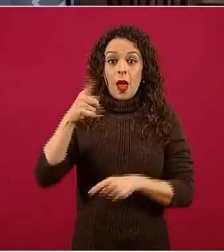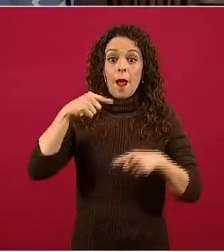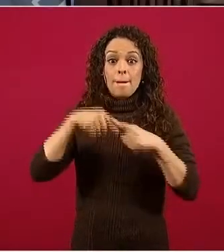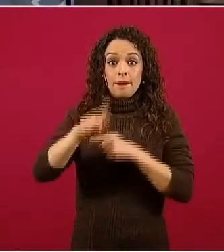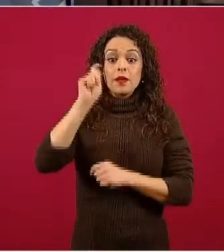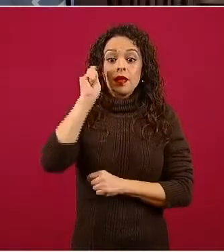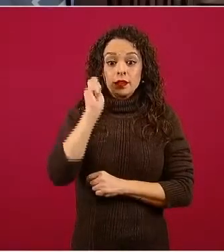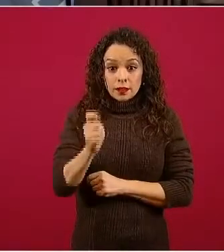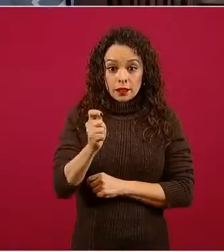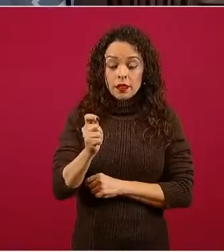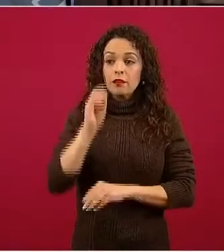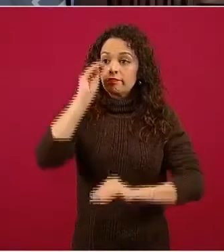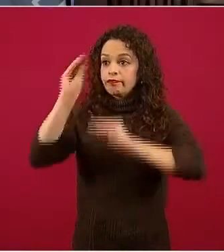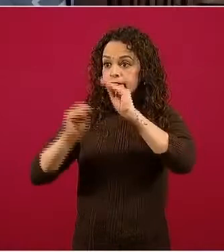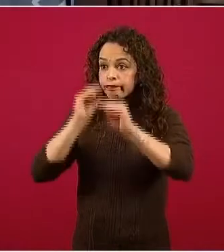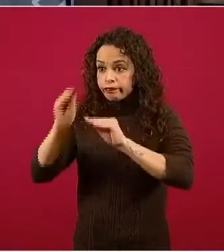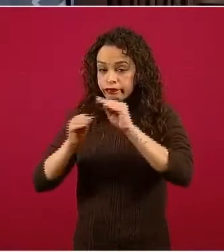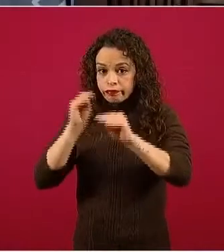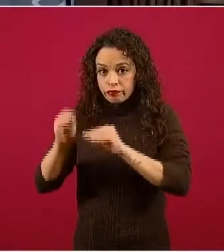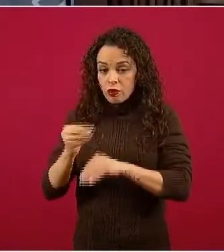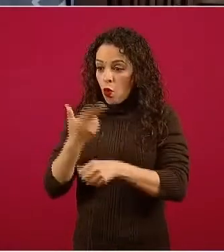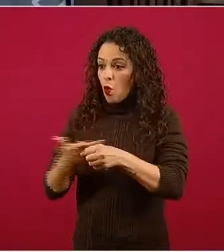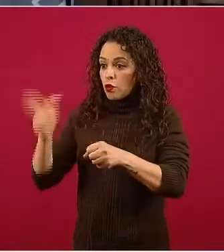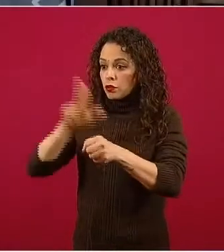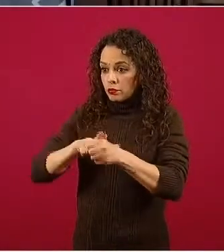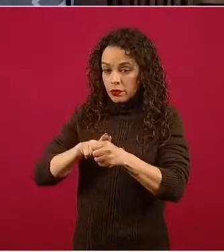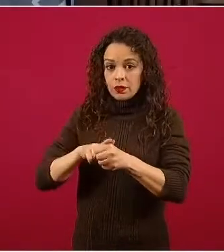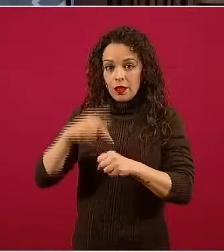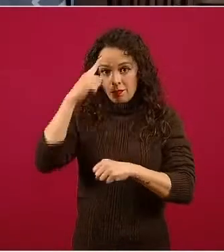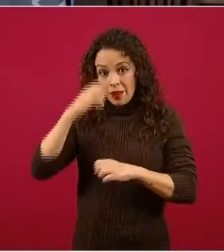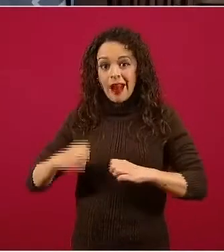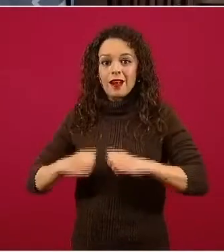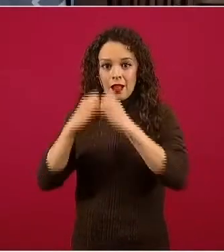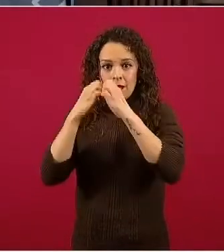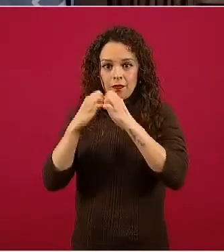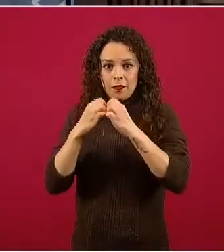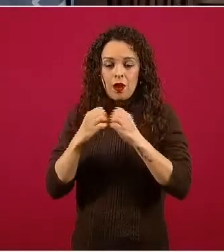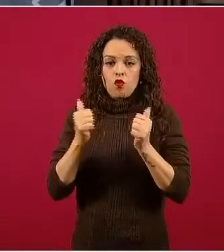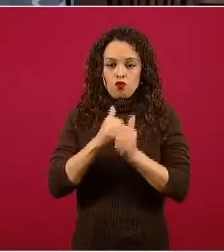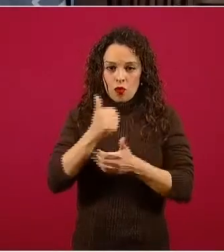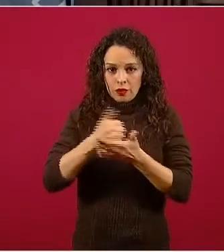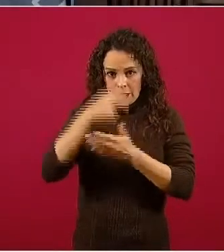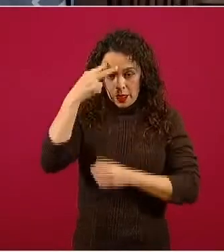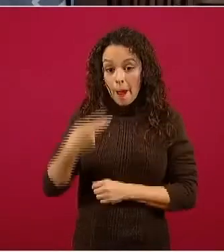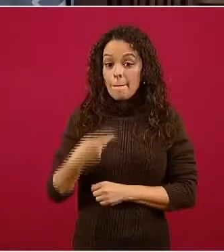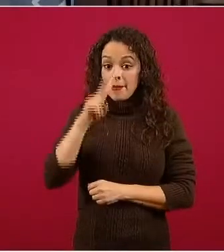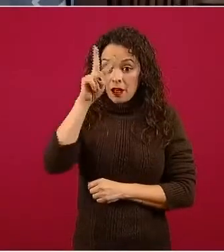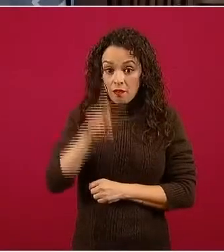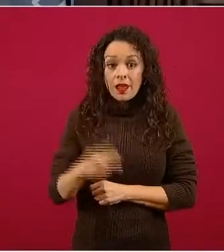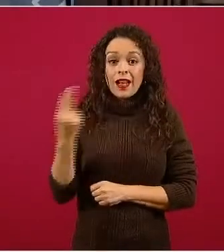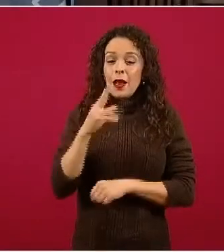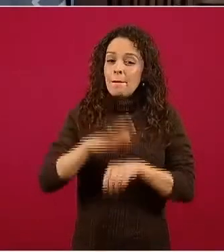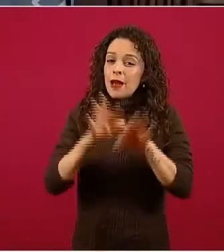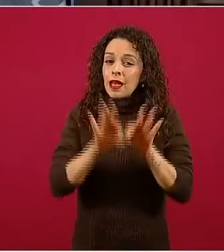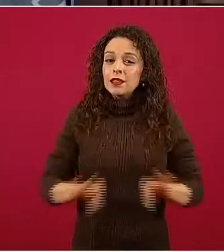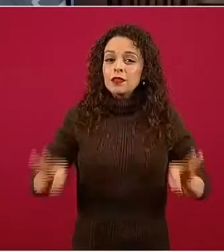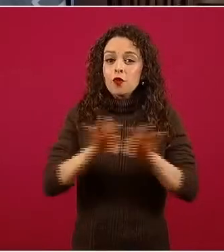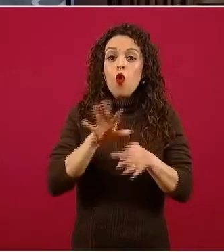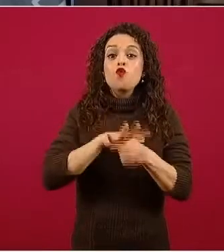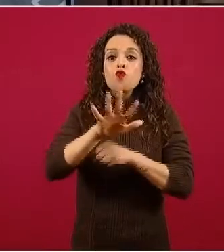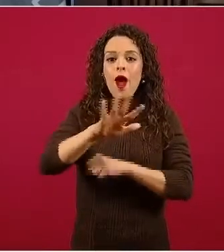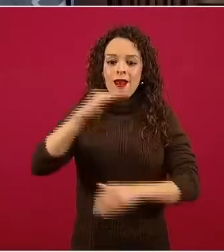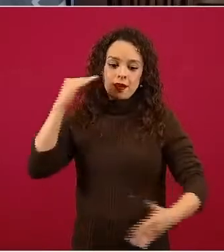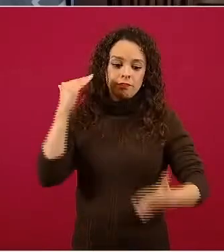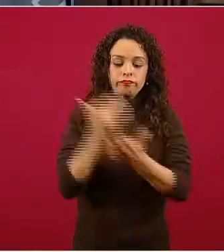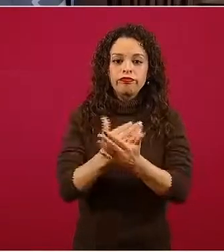Gobierno de México, pero hoy lo más importante es parar los contagios. Está comprobado